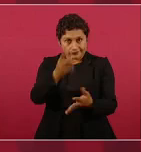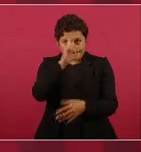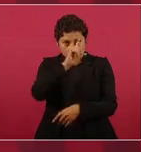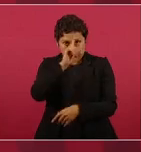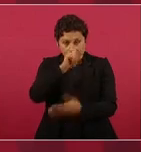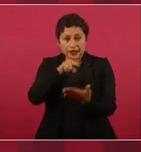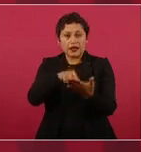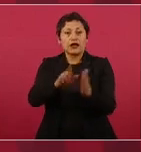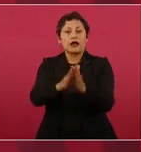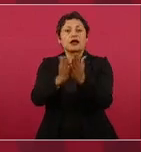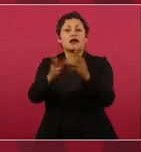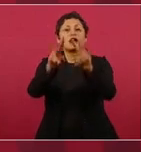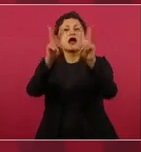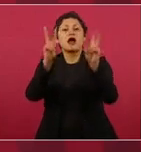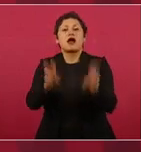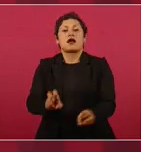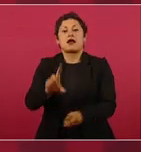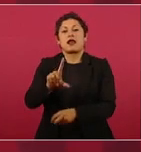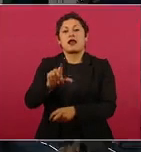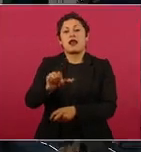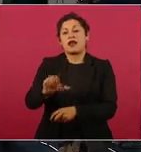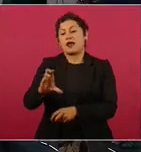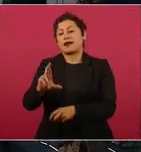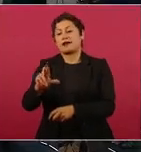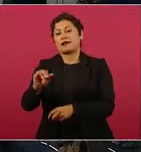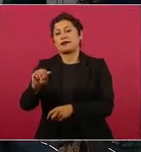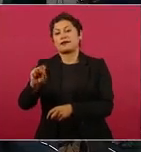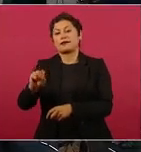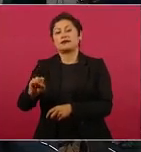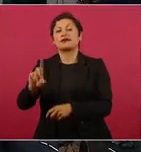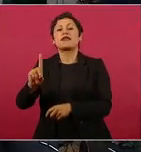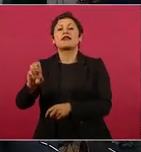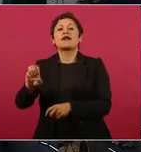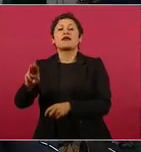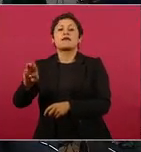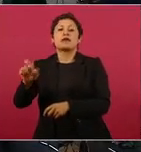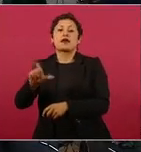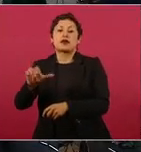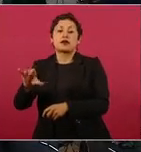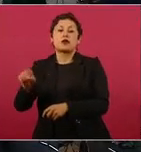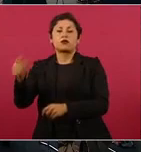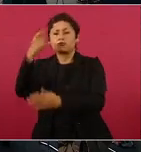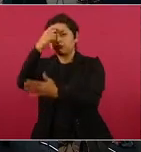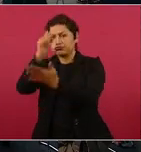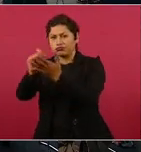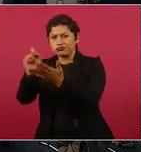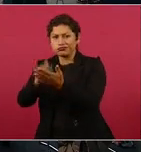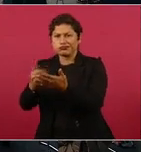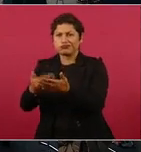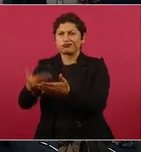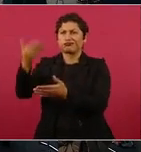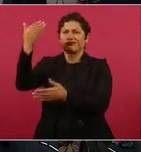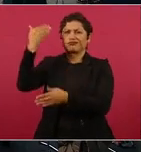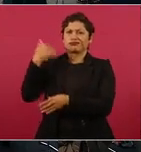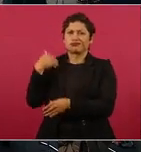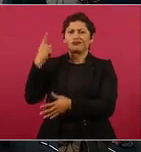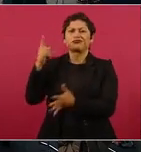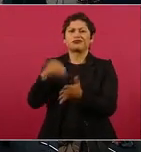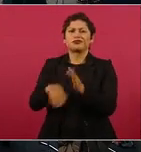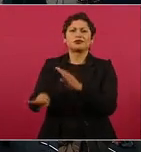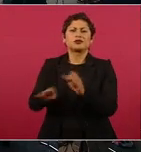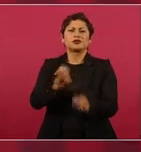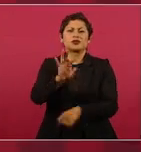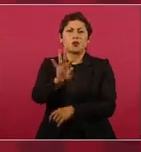de México, que lo escribió en los años 40 del siglo pasado, pero